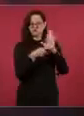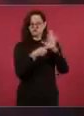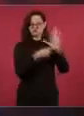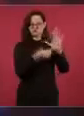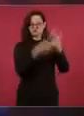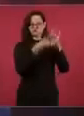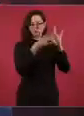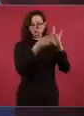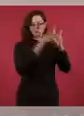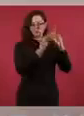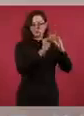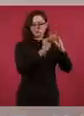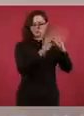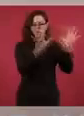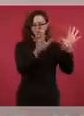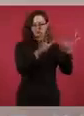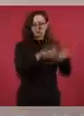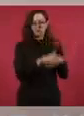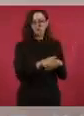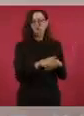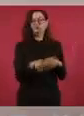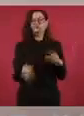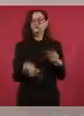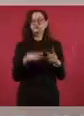aclarar. Y también